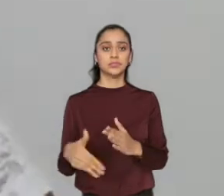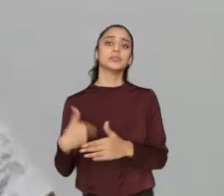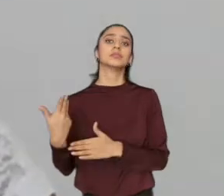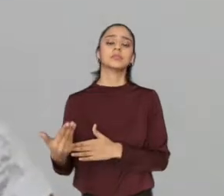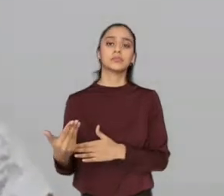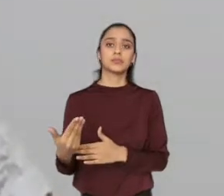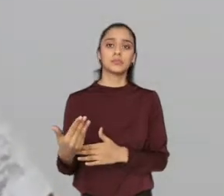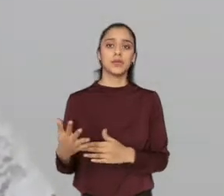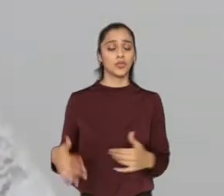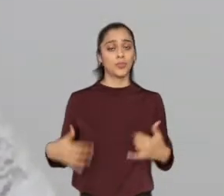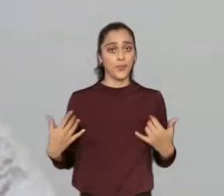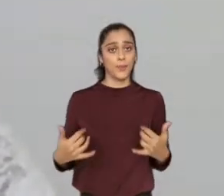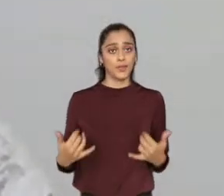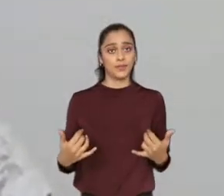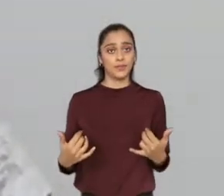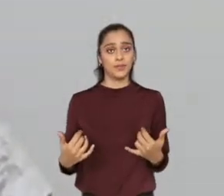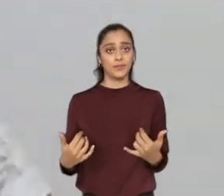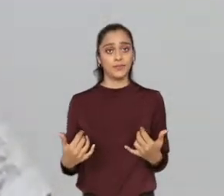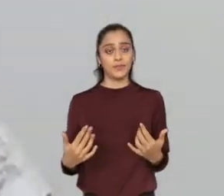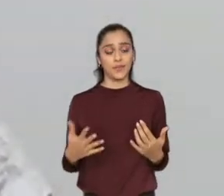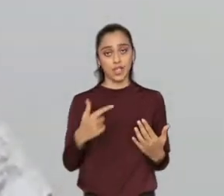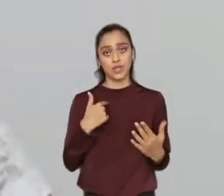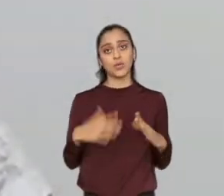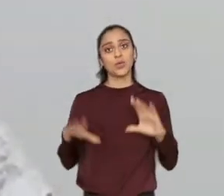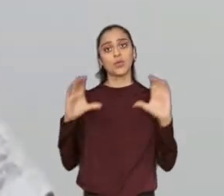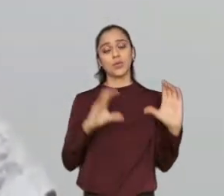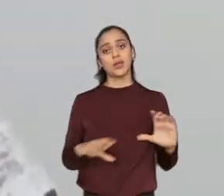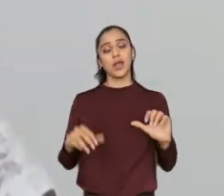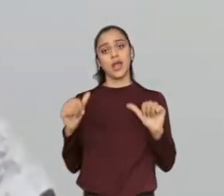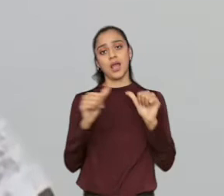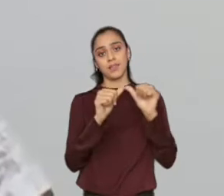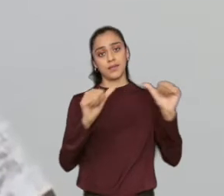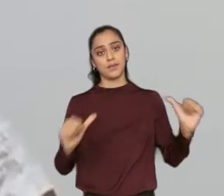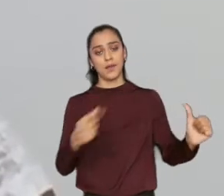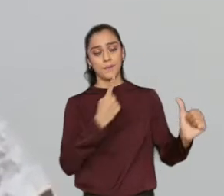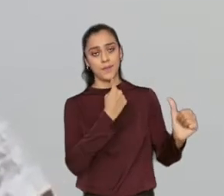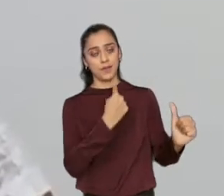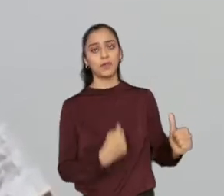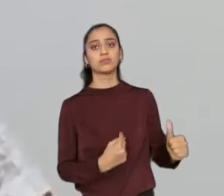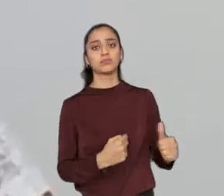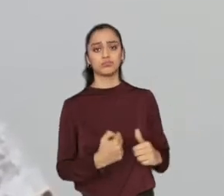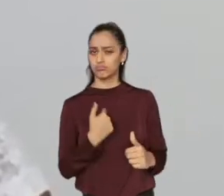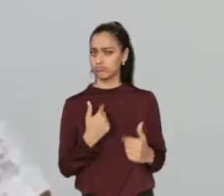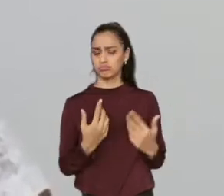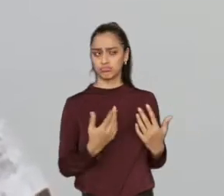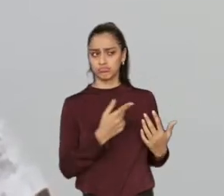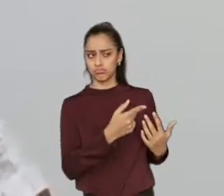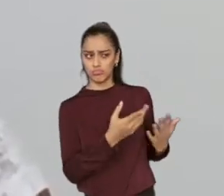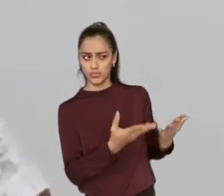luego cuando llegó el momento, estaba en un evento en Atlapa y me dijeron que si